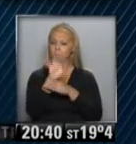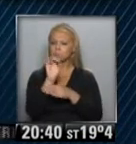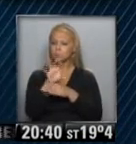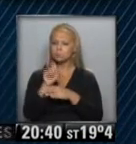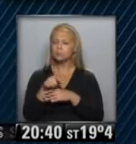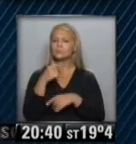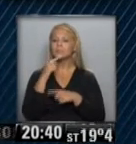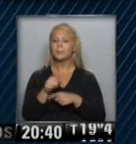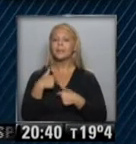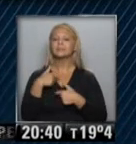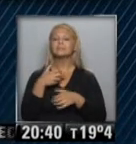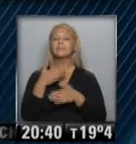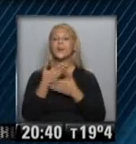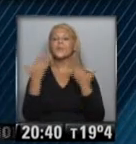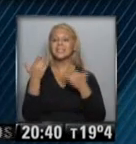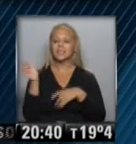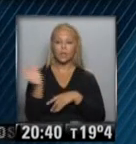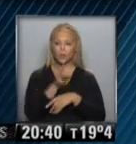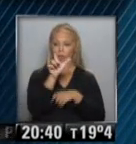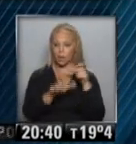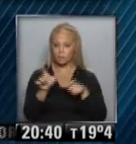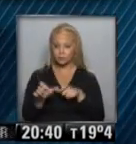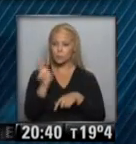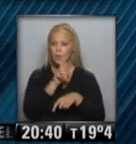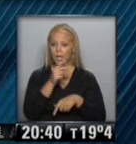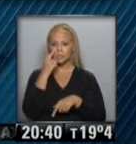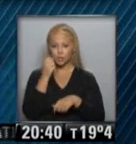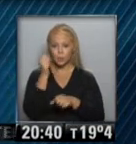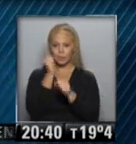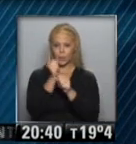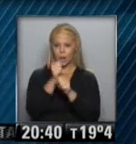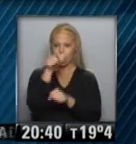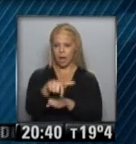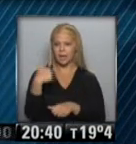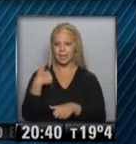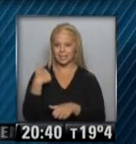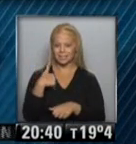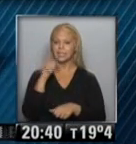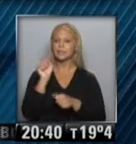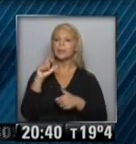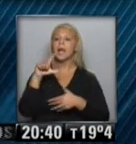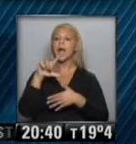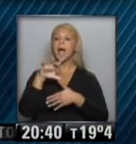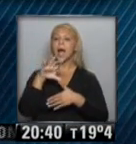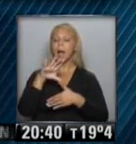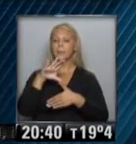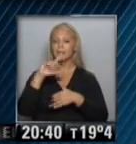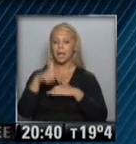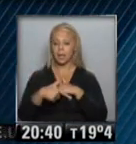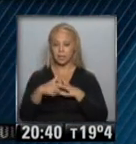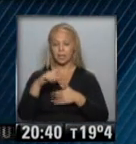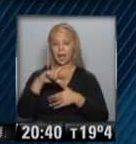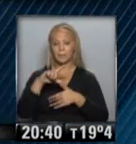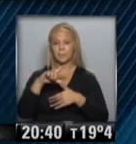decidió felicidades a todos y todas las trabajadores de la argentina de nuestra américa del sur y de todos los países que hoy conmemoran